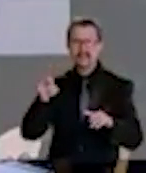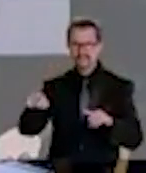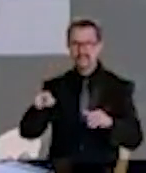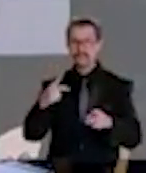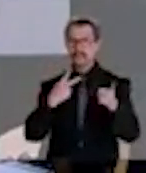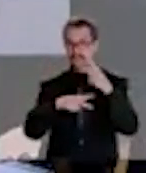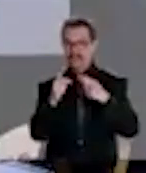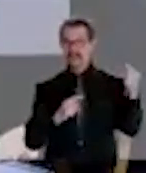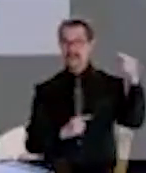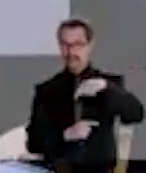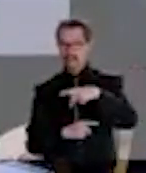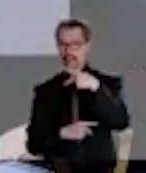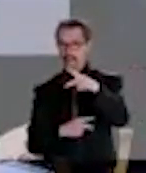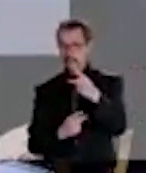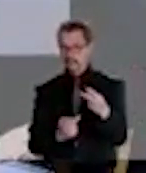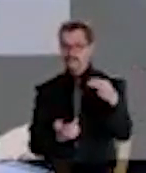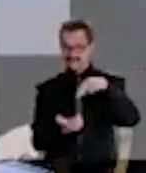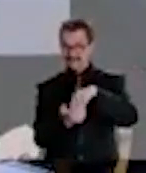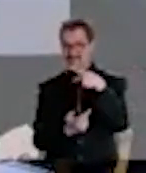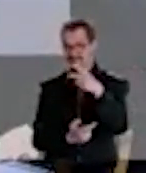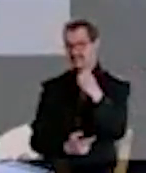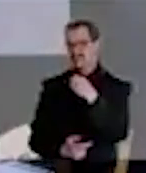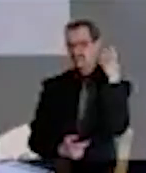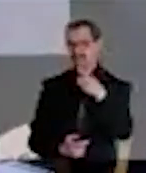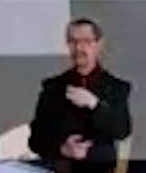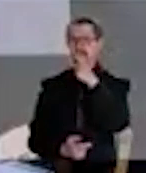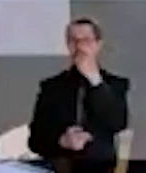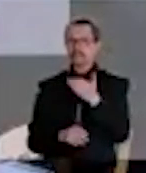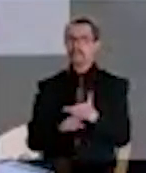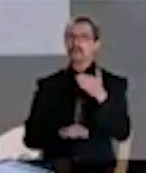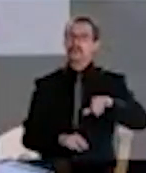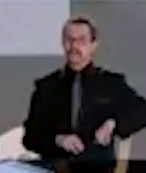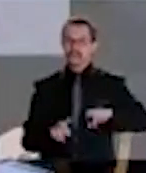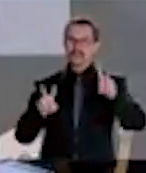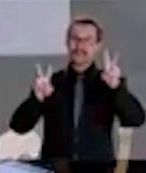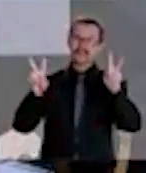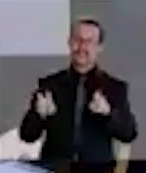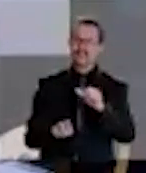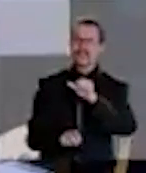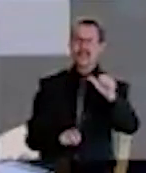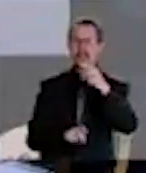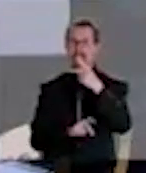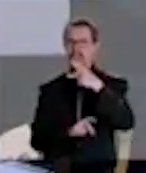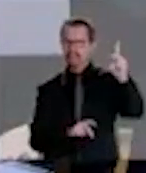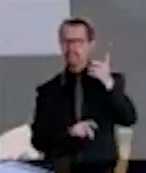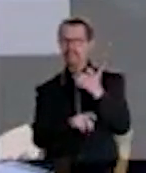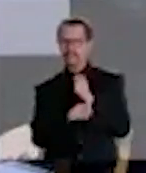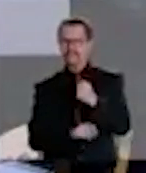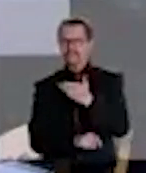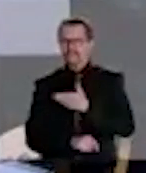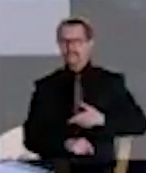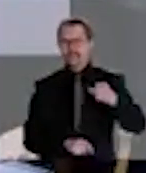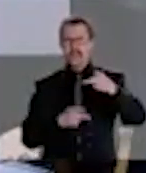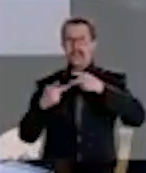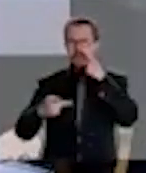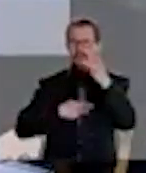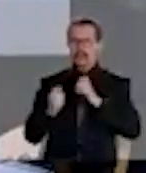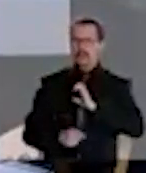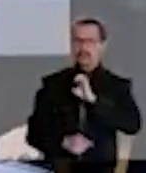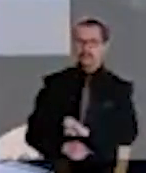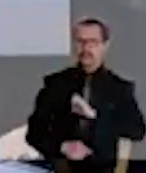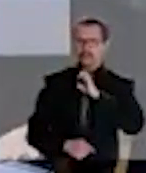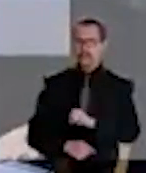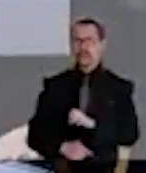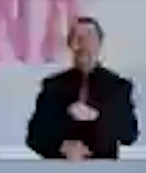sobre los discursos de odio por supuesto reprobando los de donald trump e incluso se remitió hasta la segunda